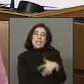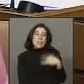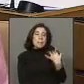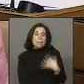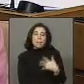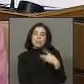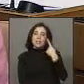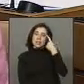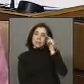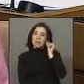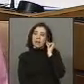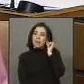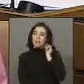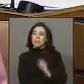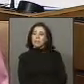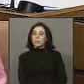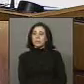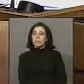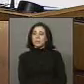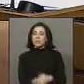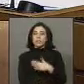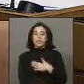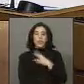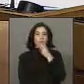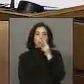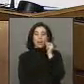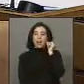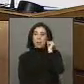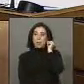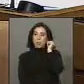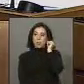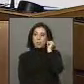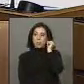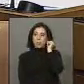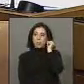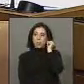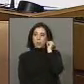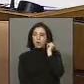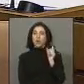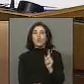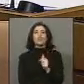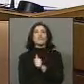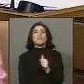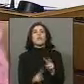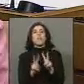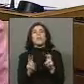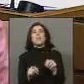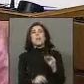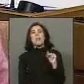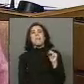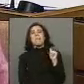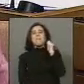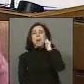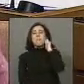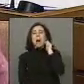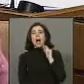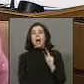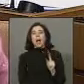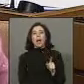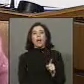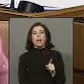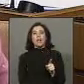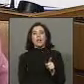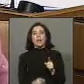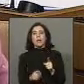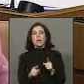importante para las mujeres. Pero queremos mirar a la mujer no como solo la madre o la que reproduce la sociedad a